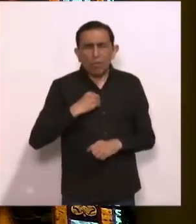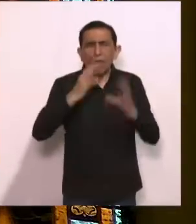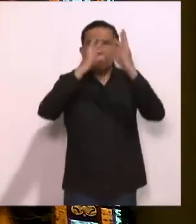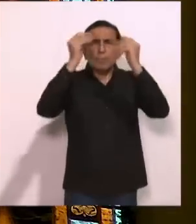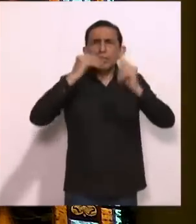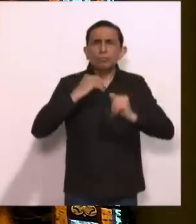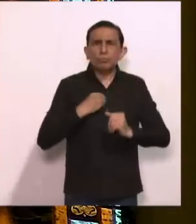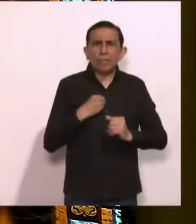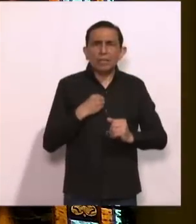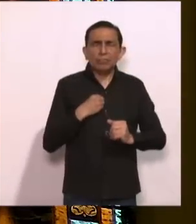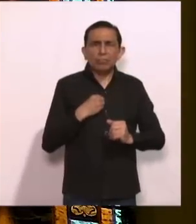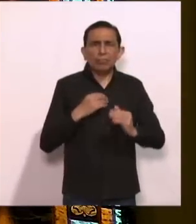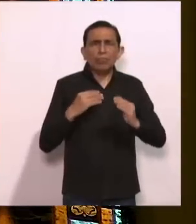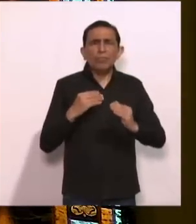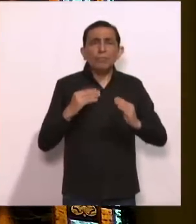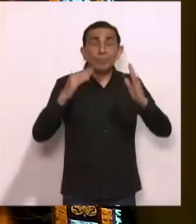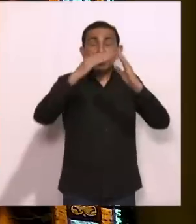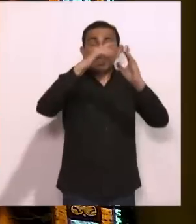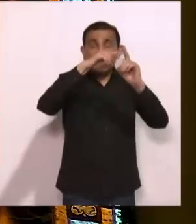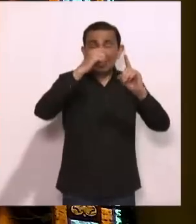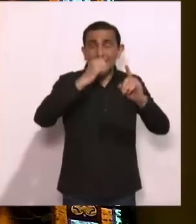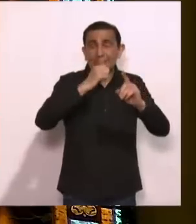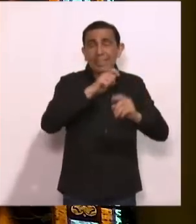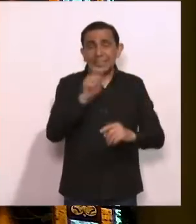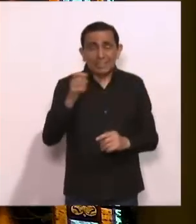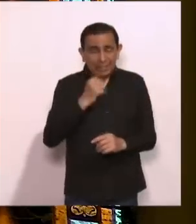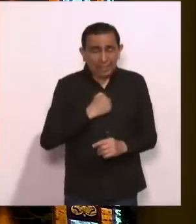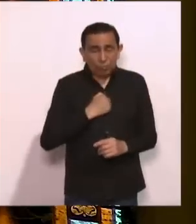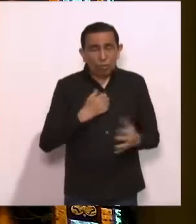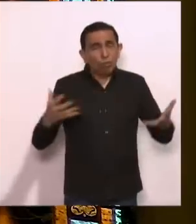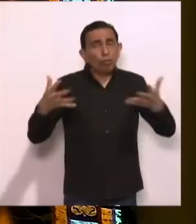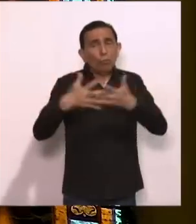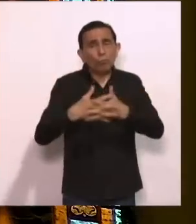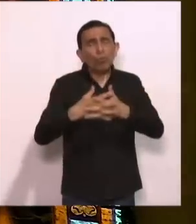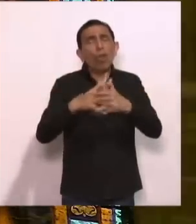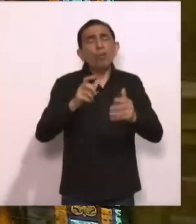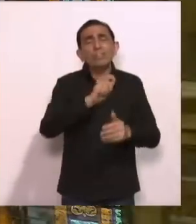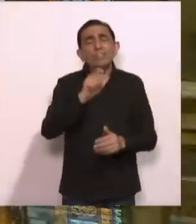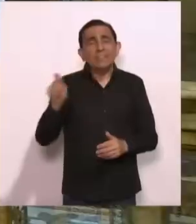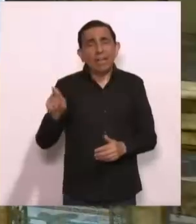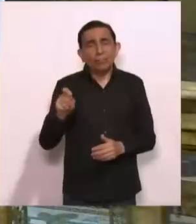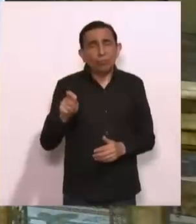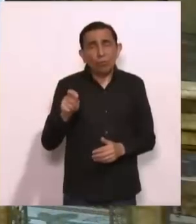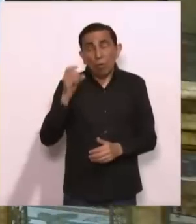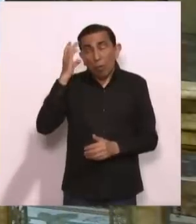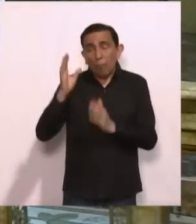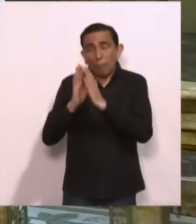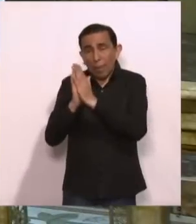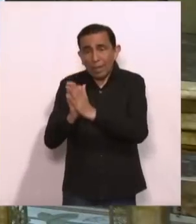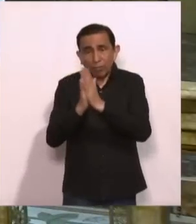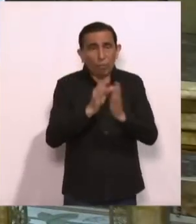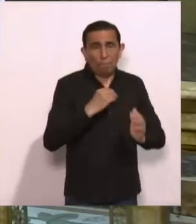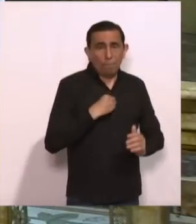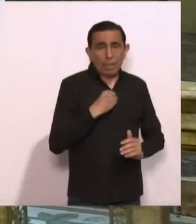Espíritu Santo, la Santa Iglesia Católica, la comunión de los santos, el perdón de los